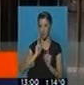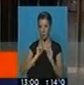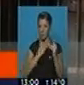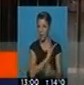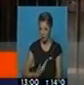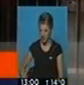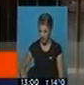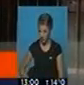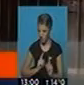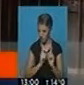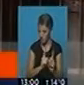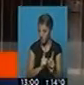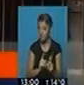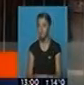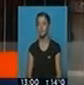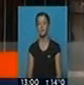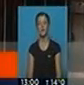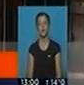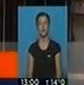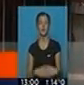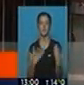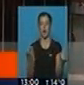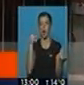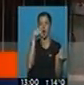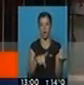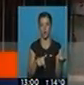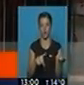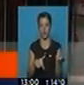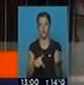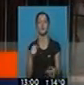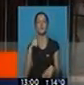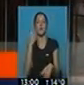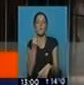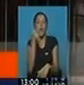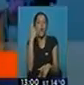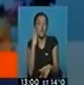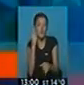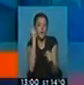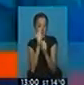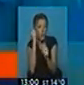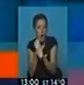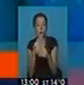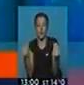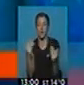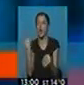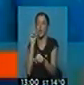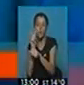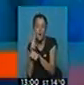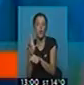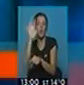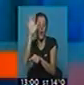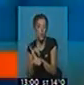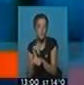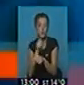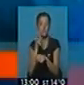legislación funciona así, claro, el gobierno ahora, que encima el Estado trabaja pocos días a la semana por los cortes de luz, trata de estirar esto y contar las firmas a un ritmo